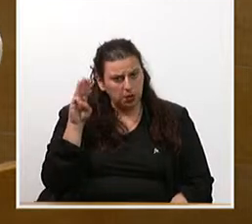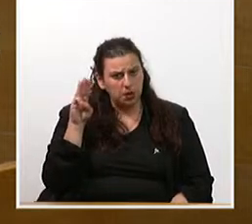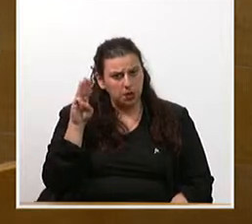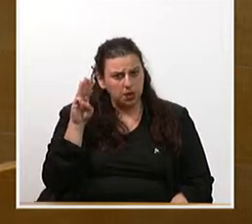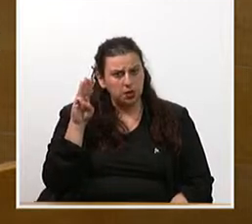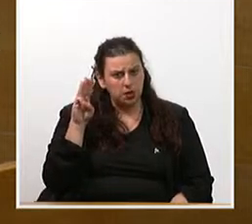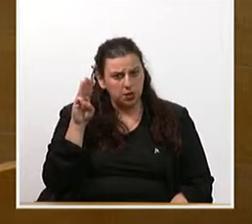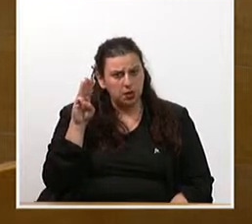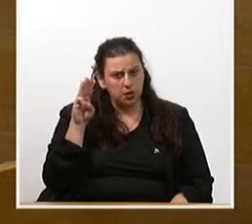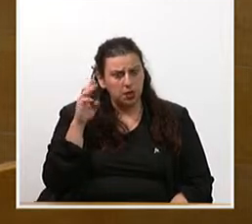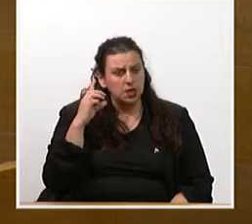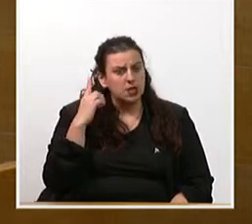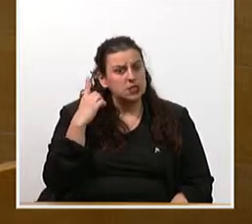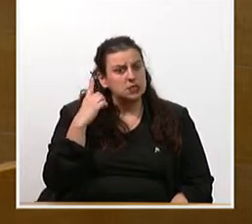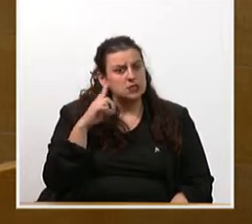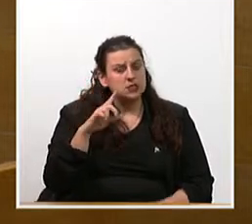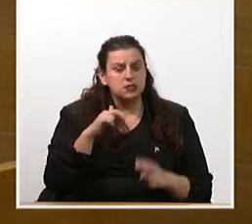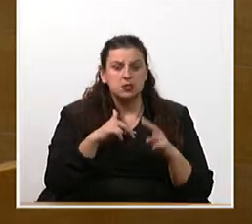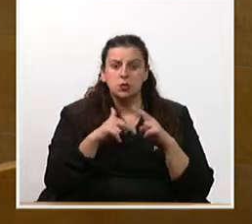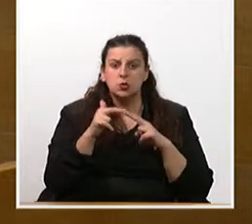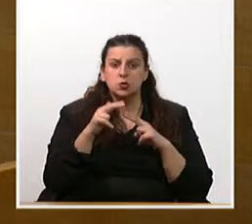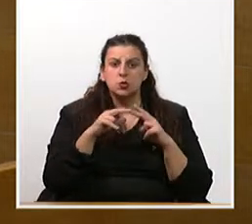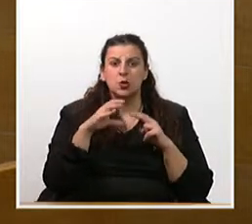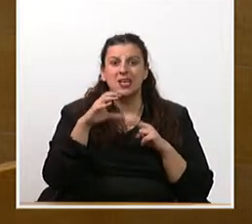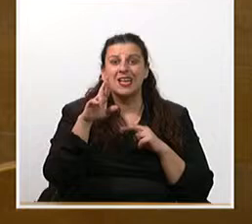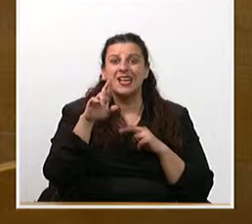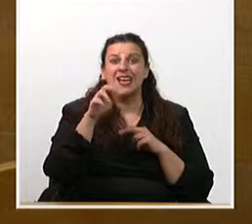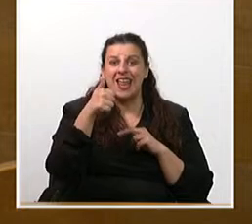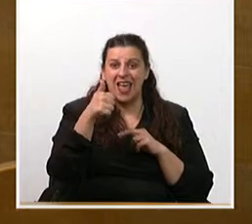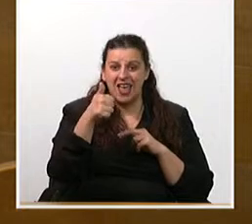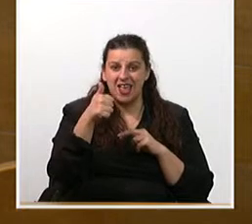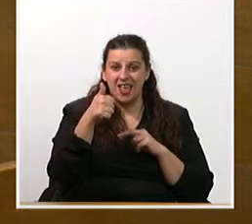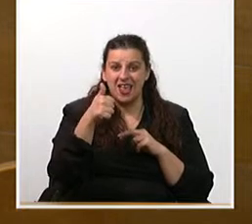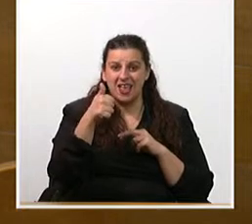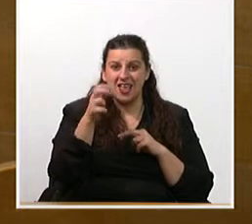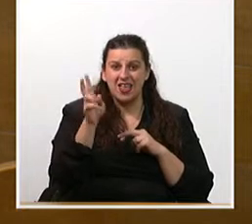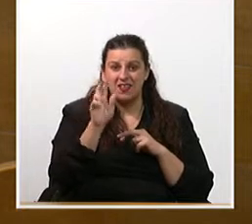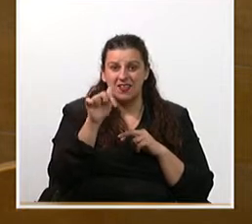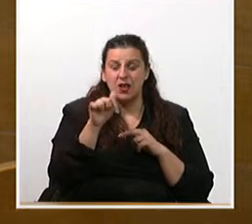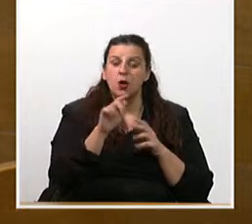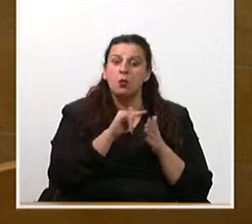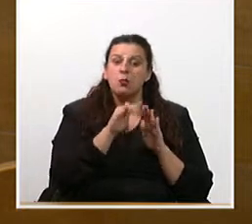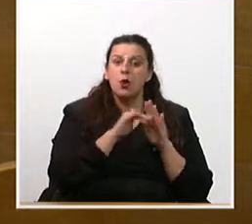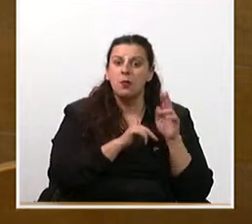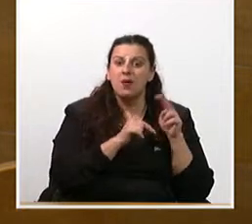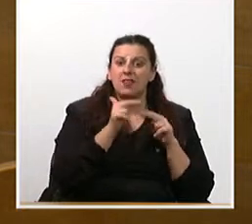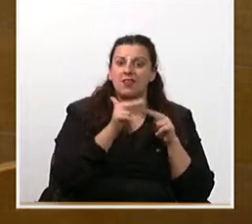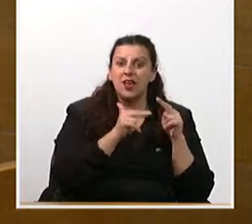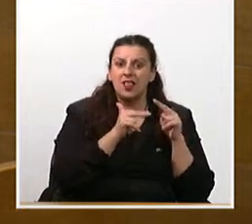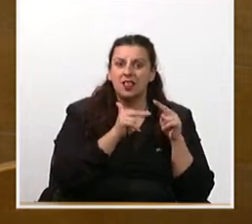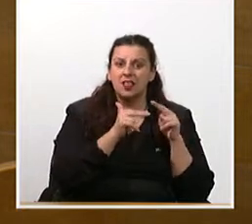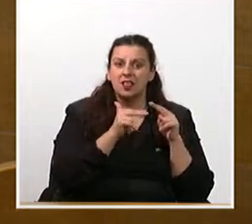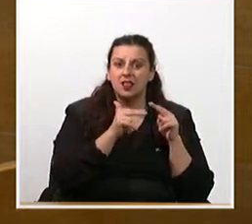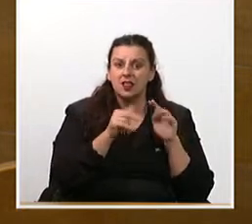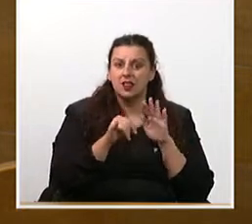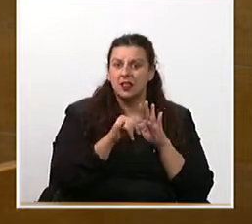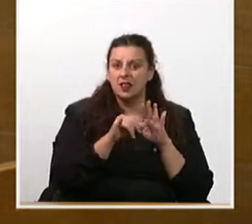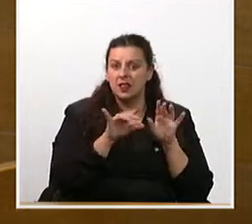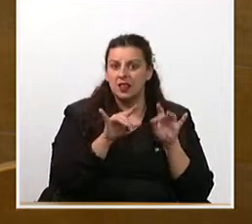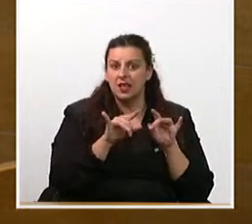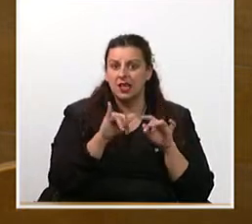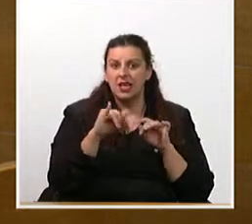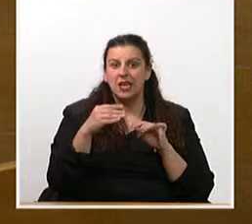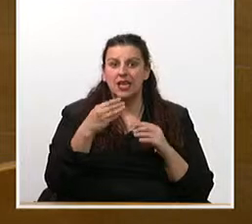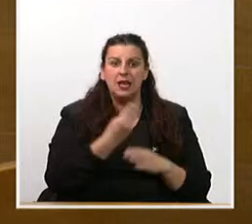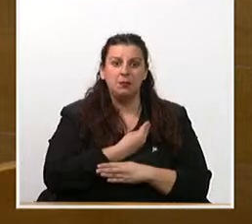popular que va construir un laa el programa edic laer